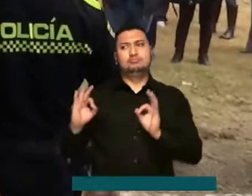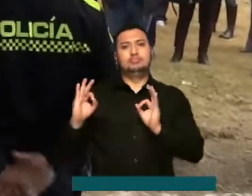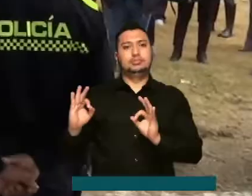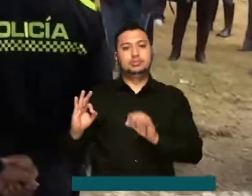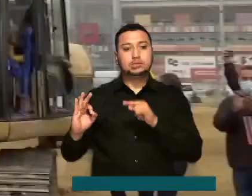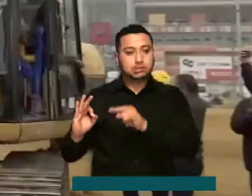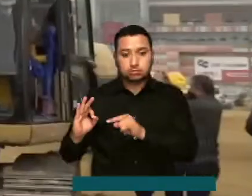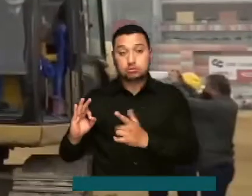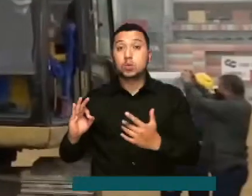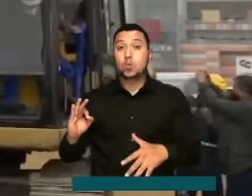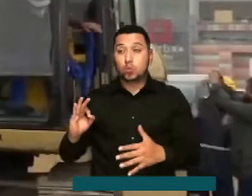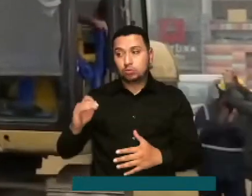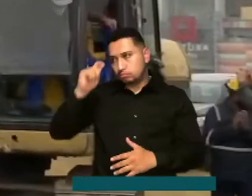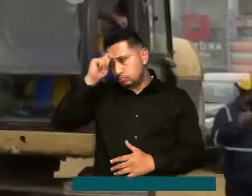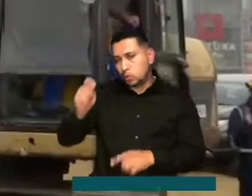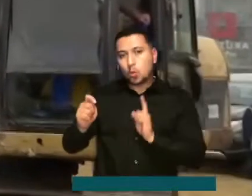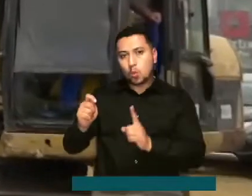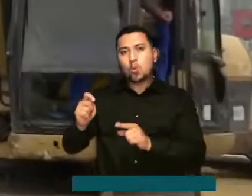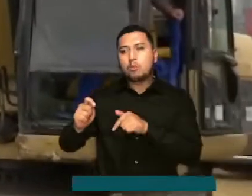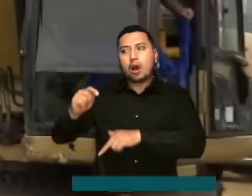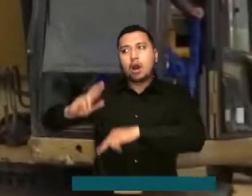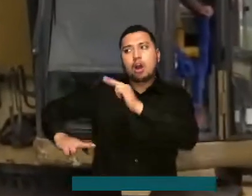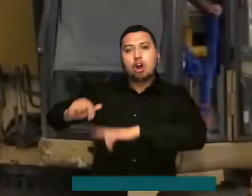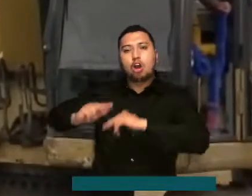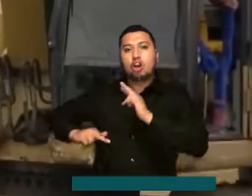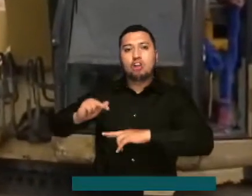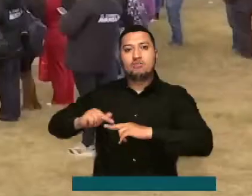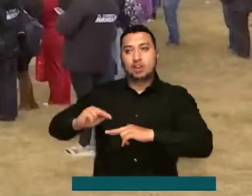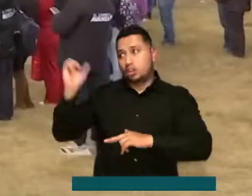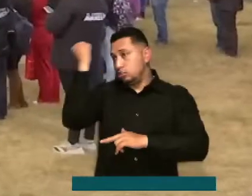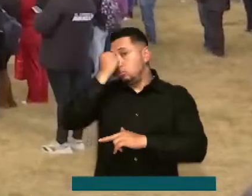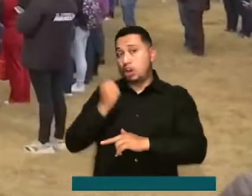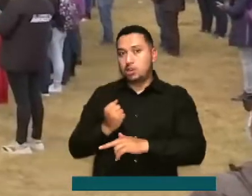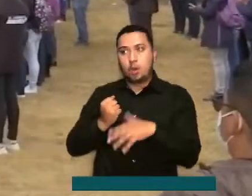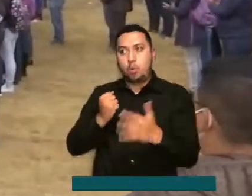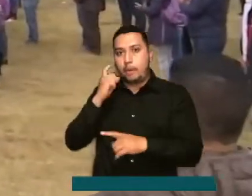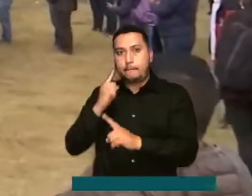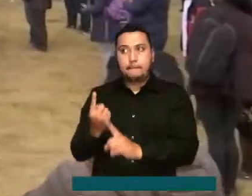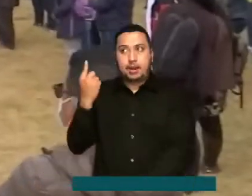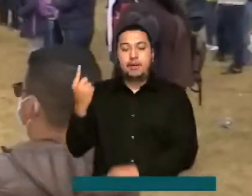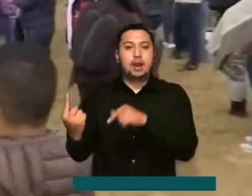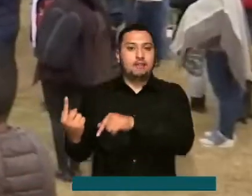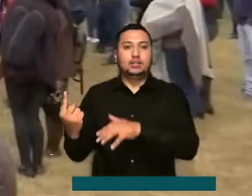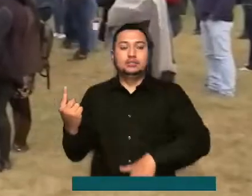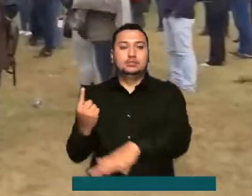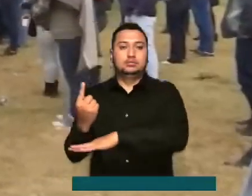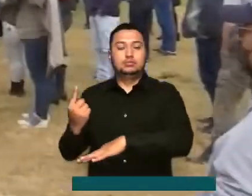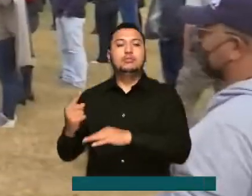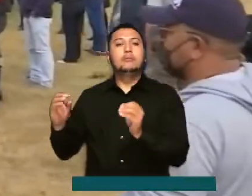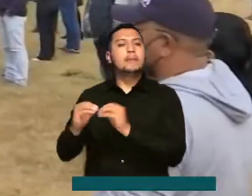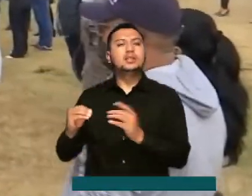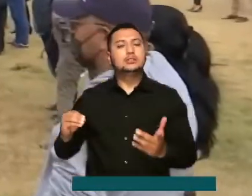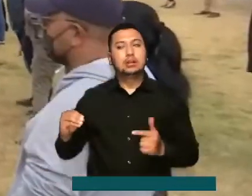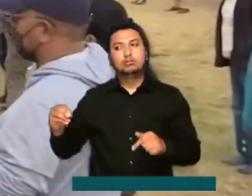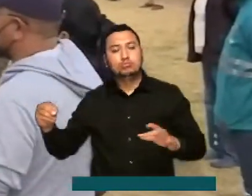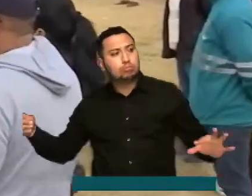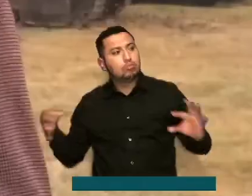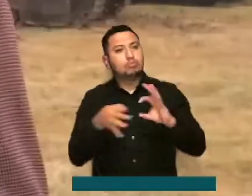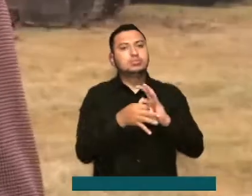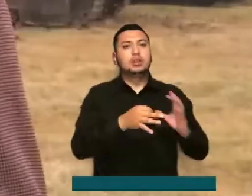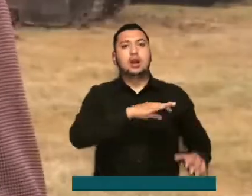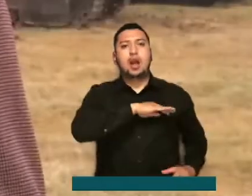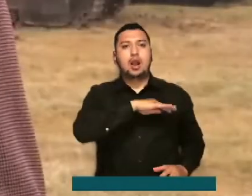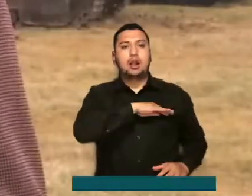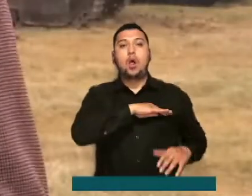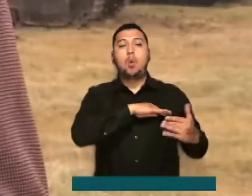las principales obras que tendrá la ciudad, pero además constituye a Soacha con una de las alcaldías